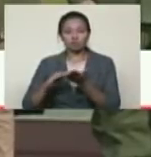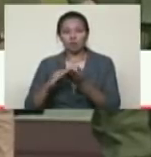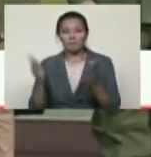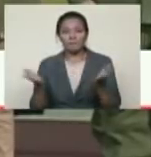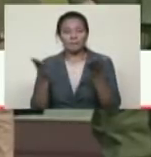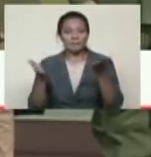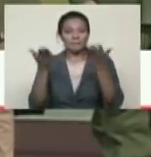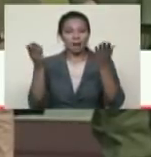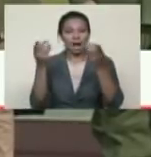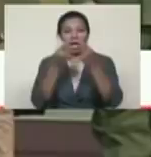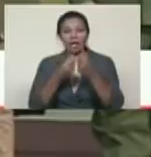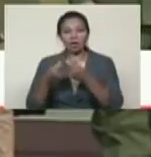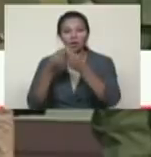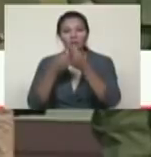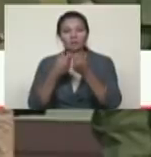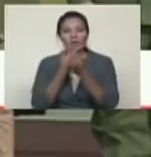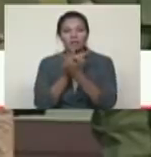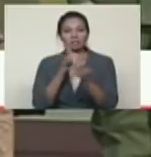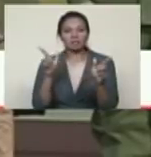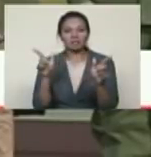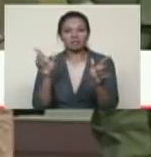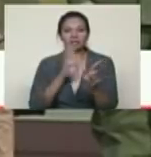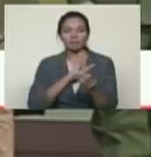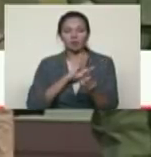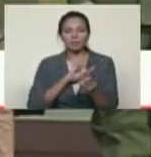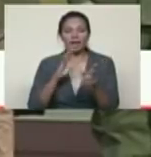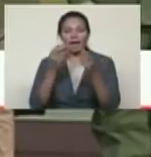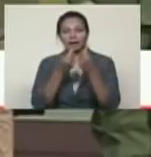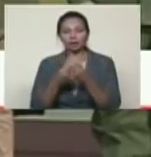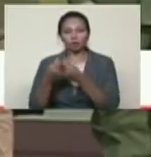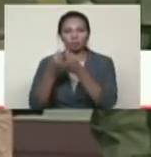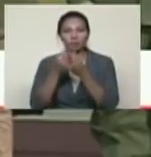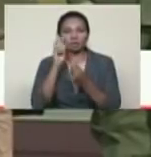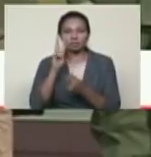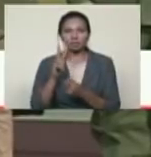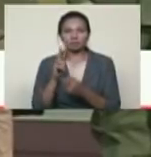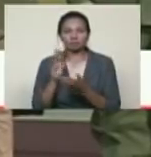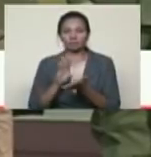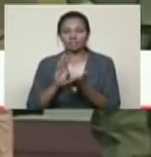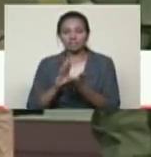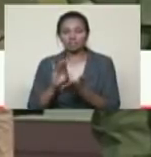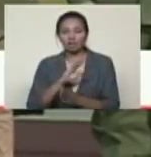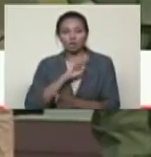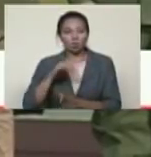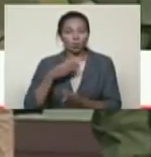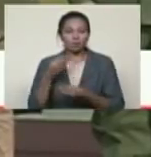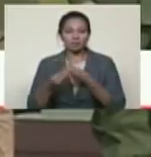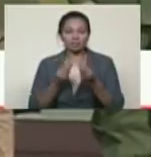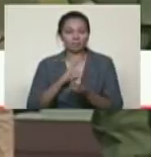prosperidad económica e independencia económica. Ahí está el centro de nuestro hacer.